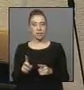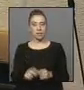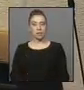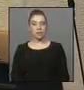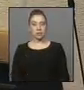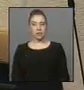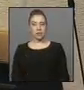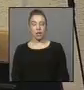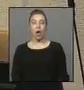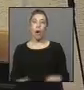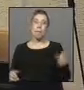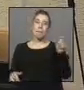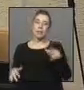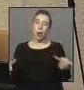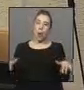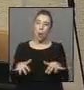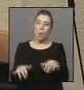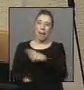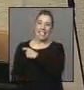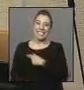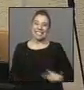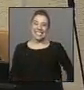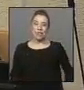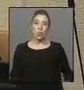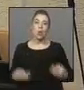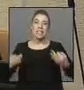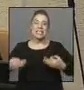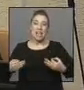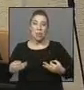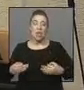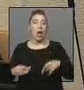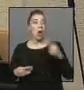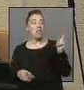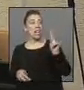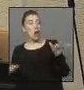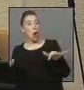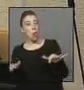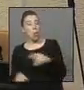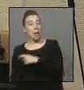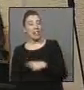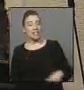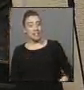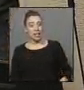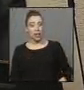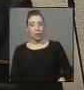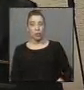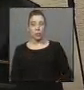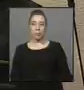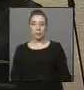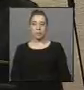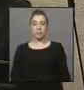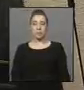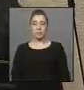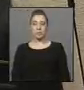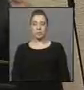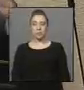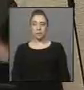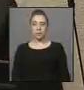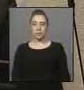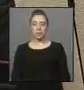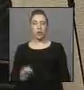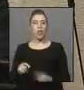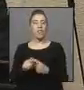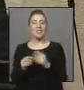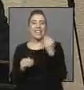usar cinturón de seguridad o no usar, la diferencia entre el